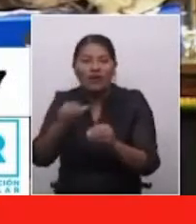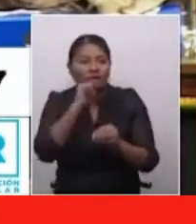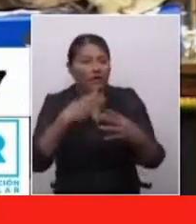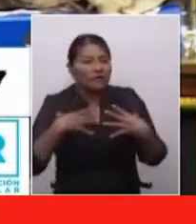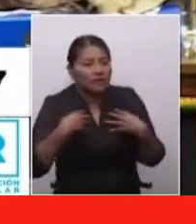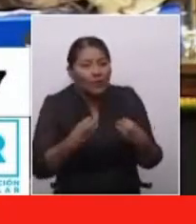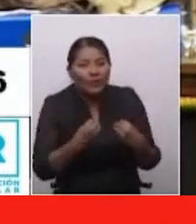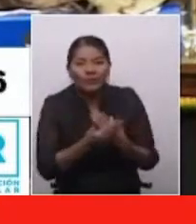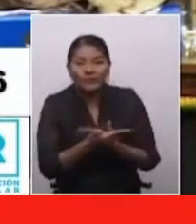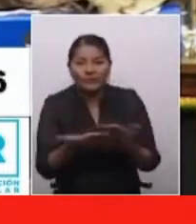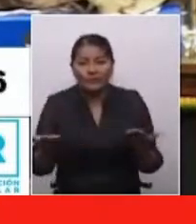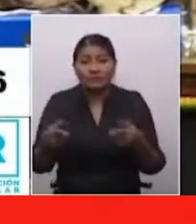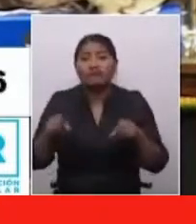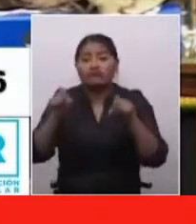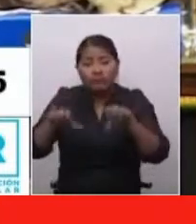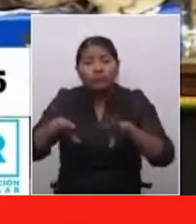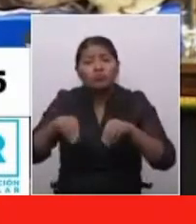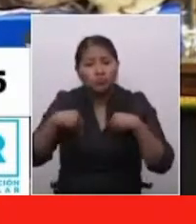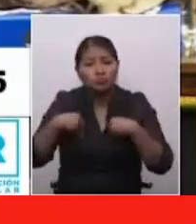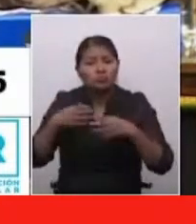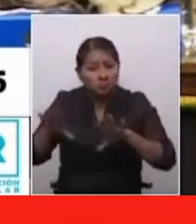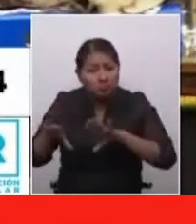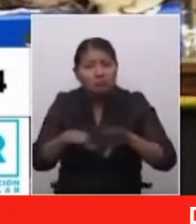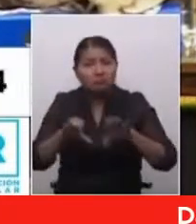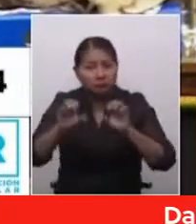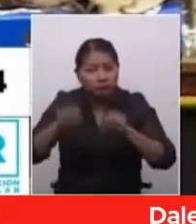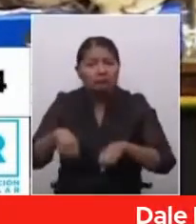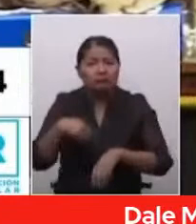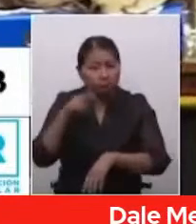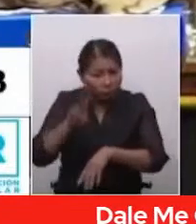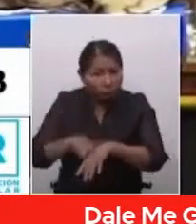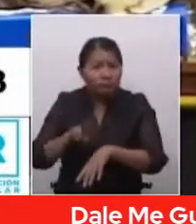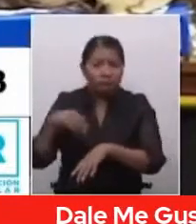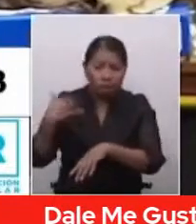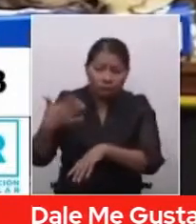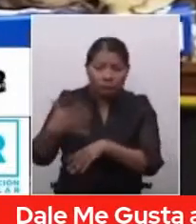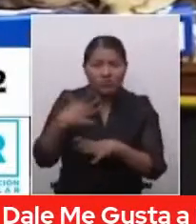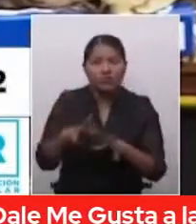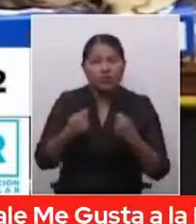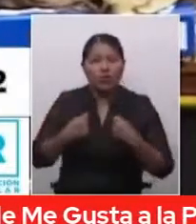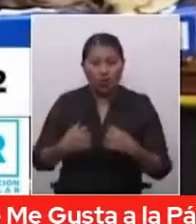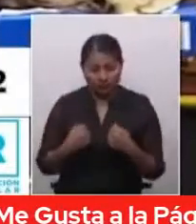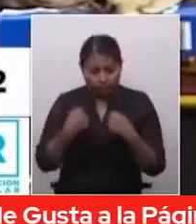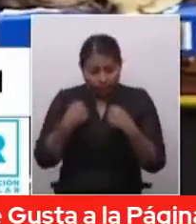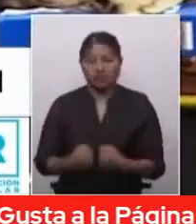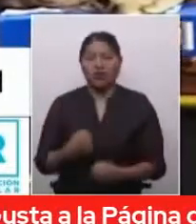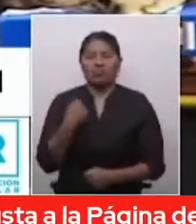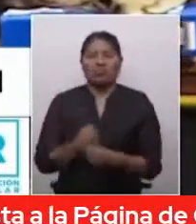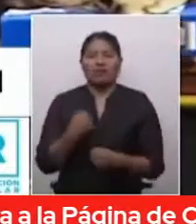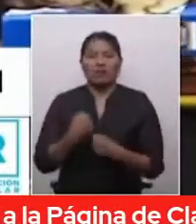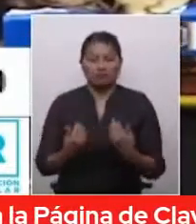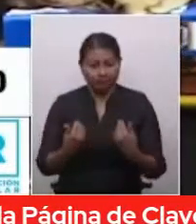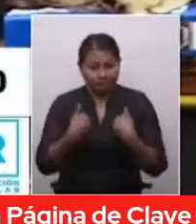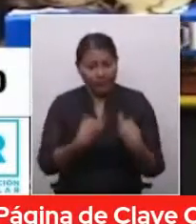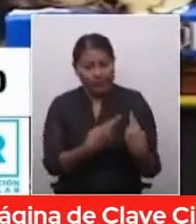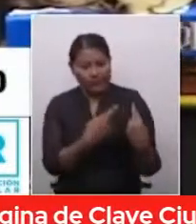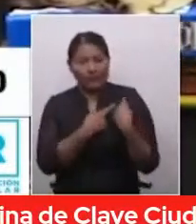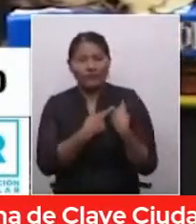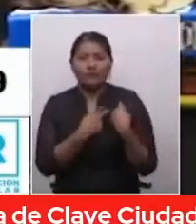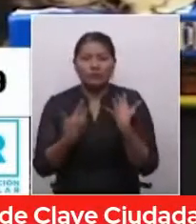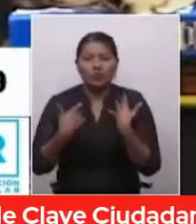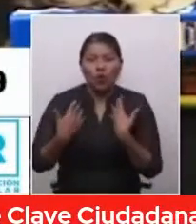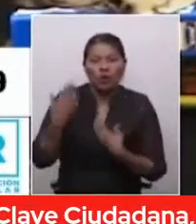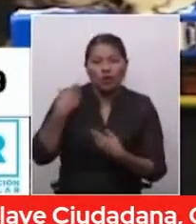salud. Y sí se puede hacer, evidentemente, si uno tiene los pantalones para tomar las competencias